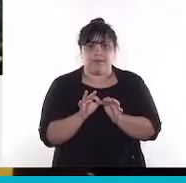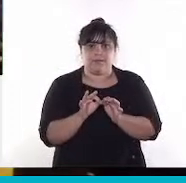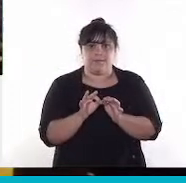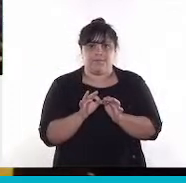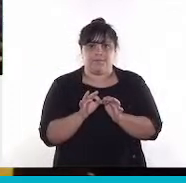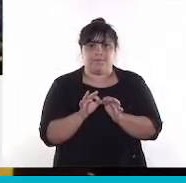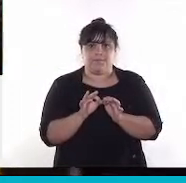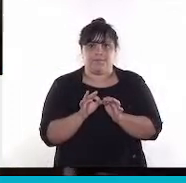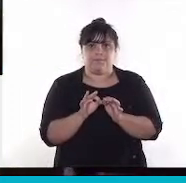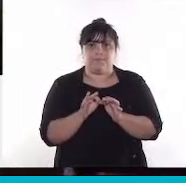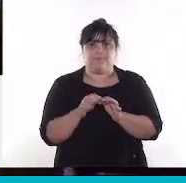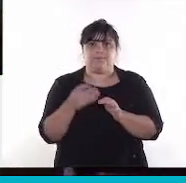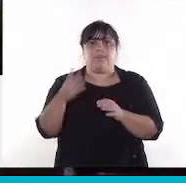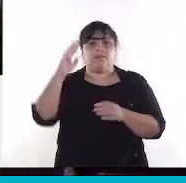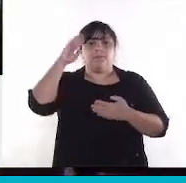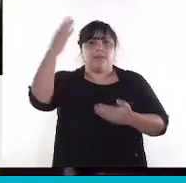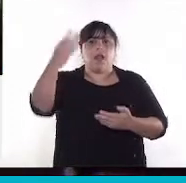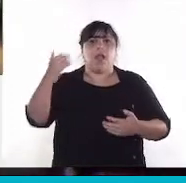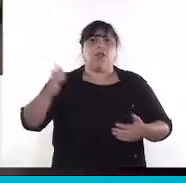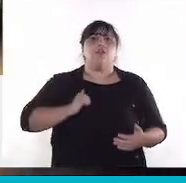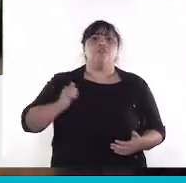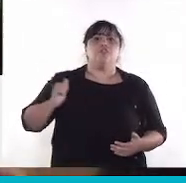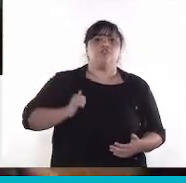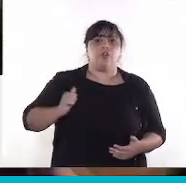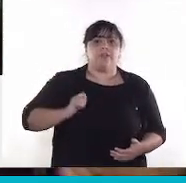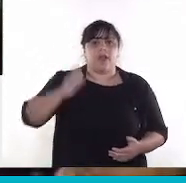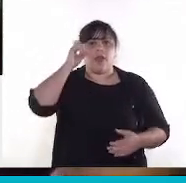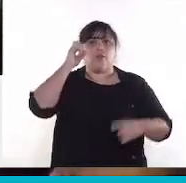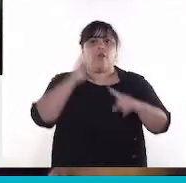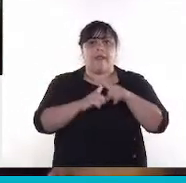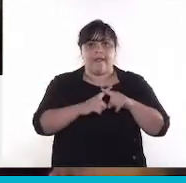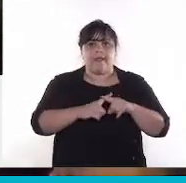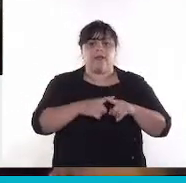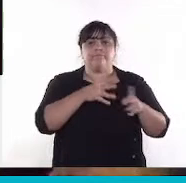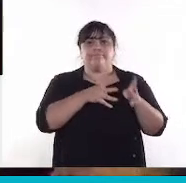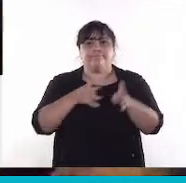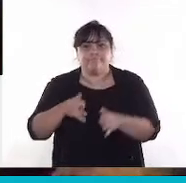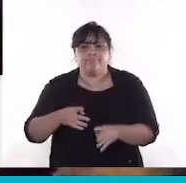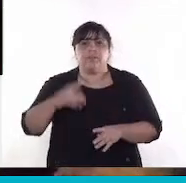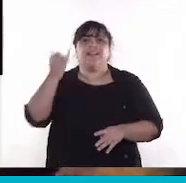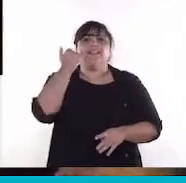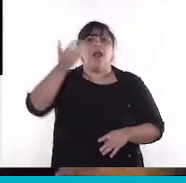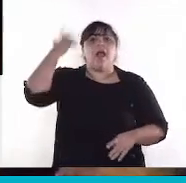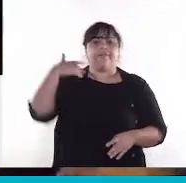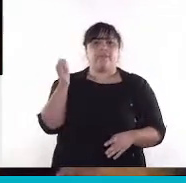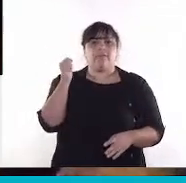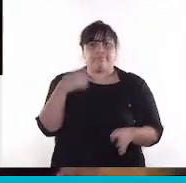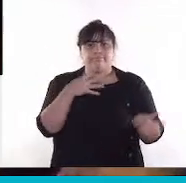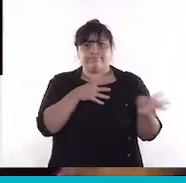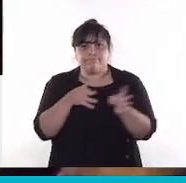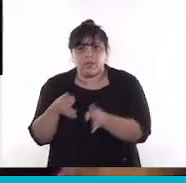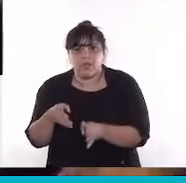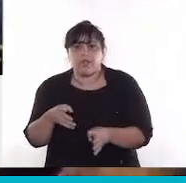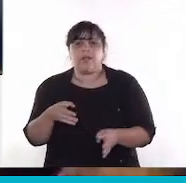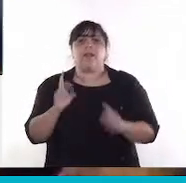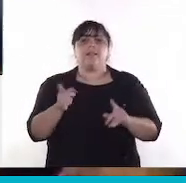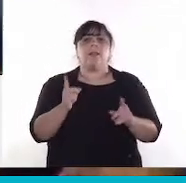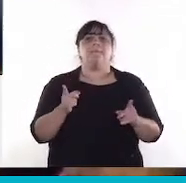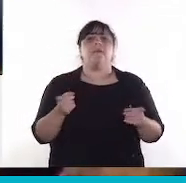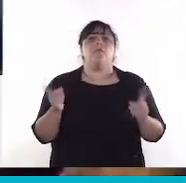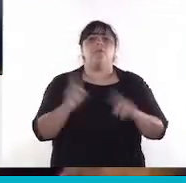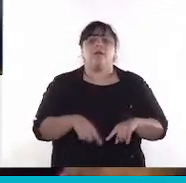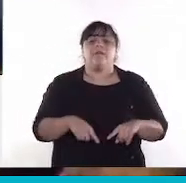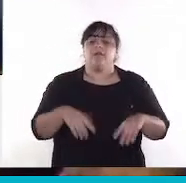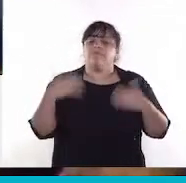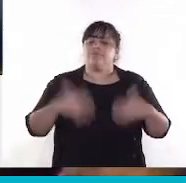honrando a los soldados excombatientes, a los veteranos de guerra y reivindicando